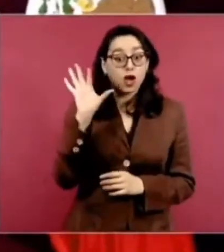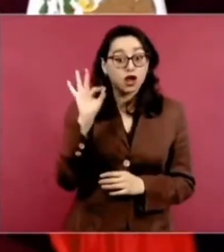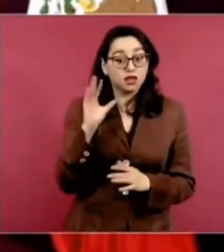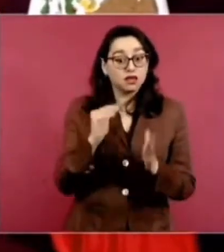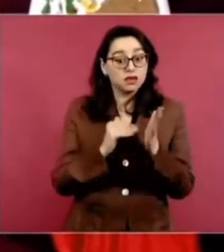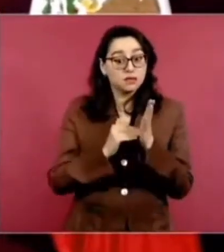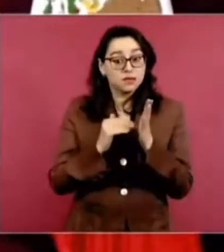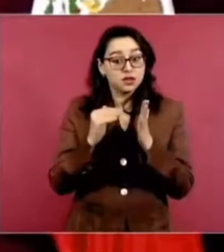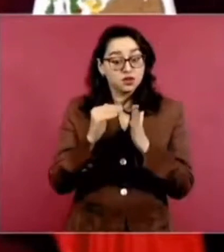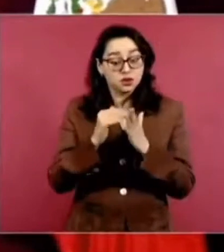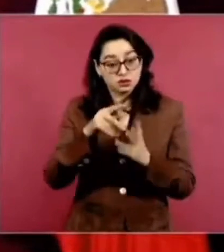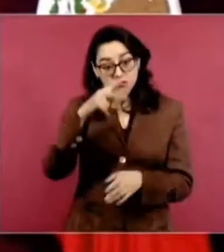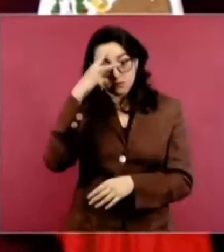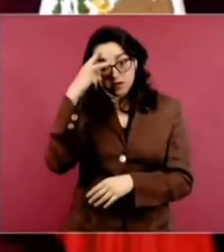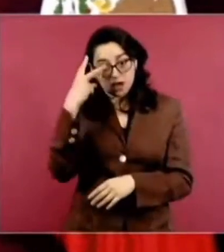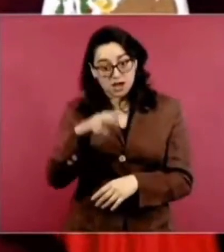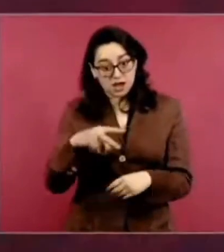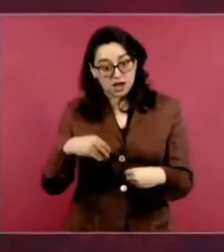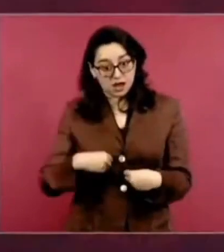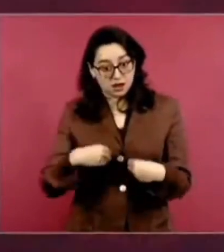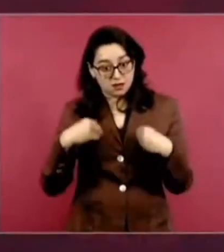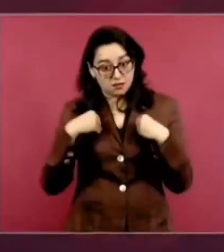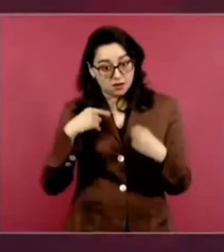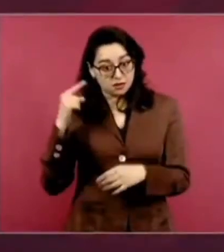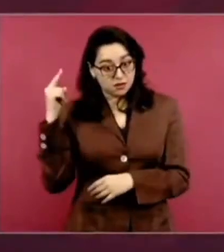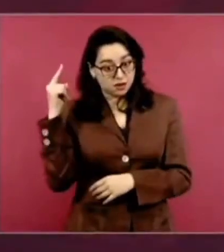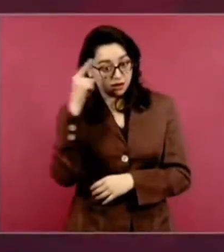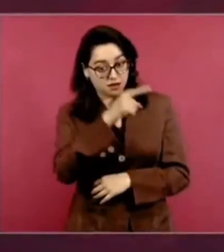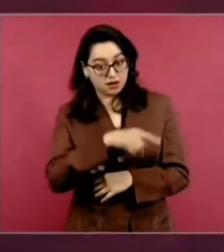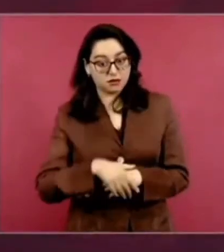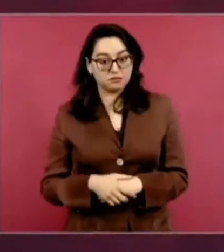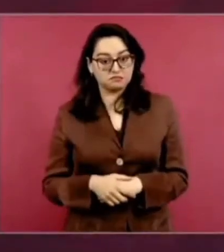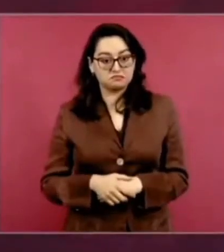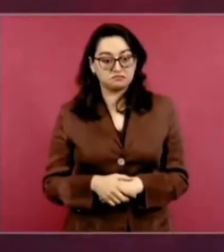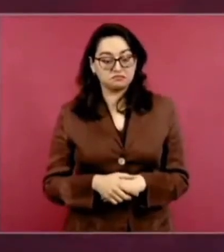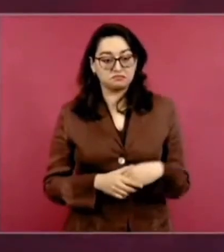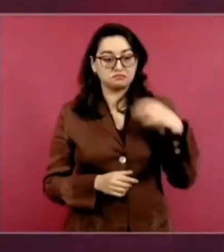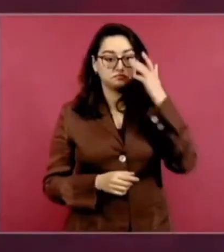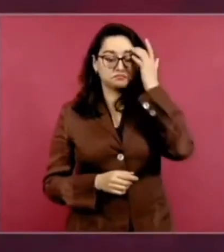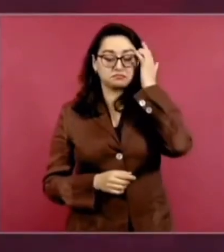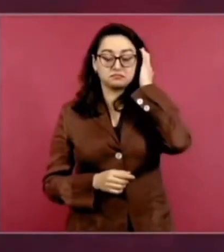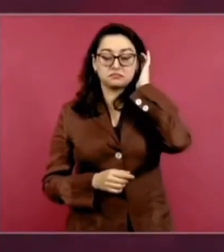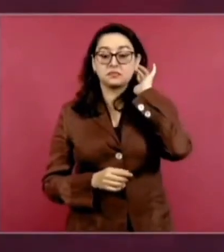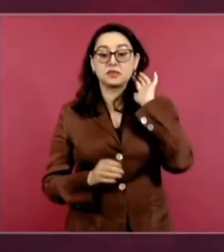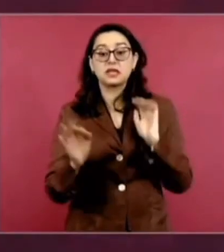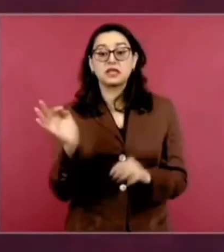millones. A lo mejor el señor republicano no sabe